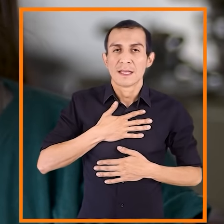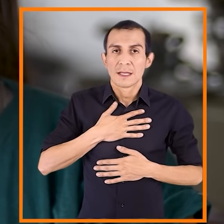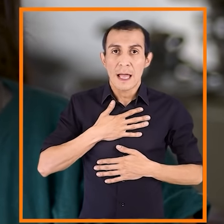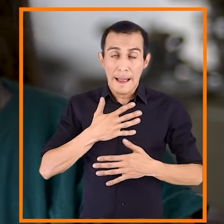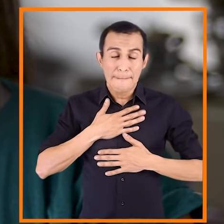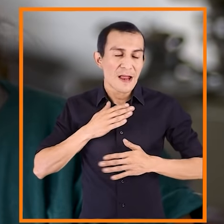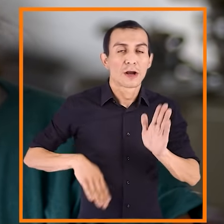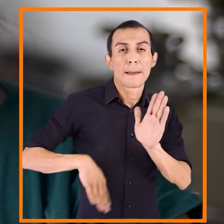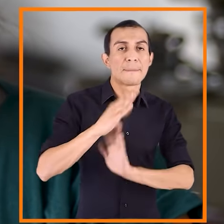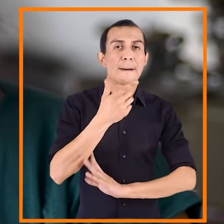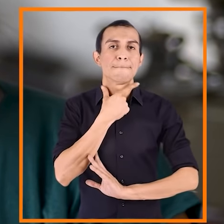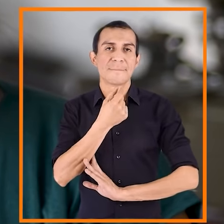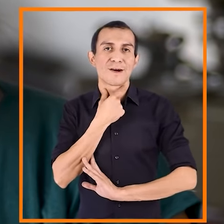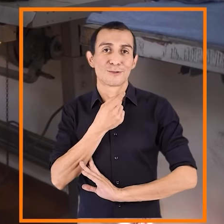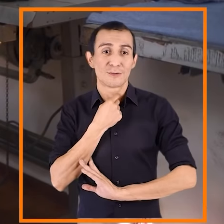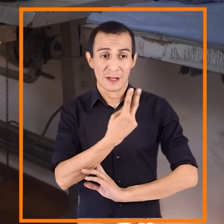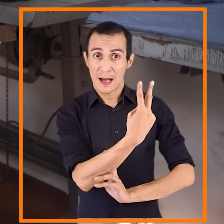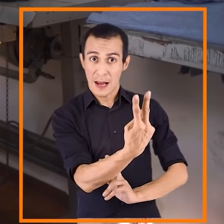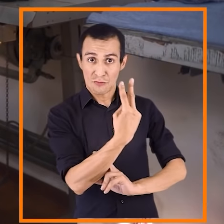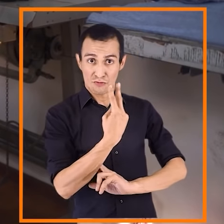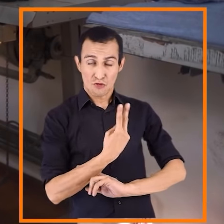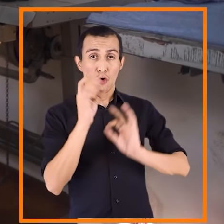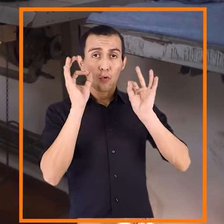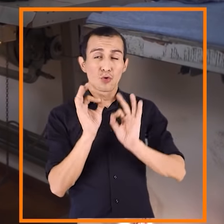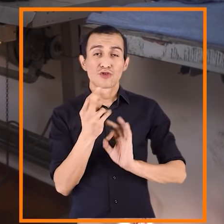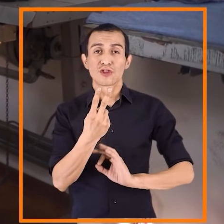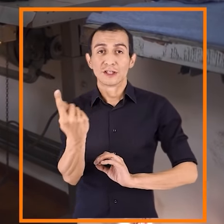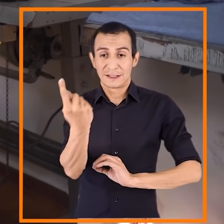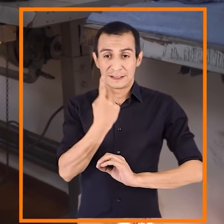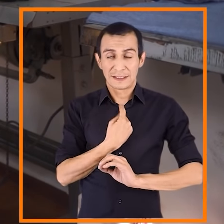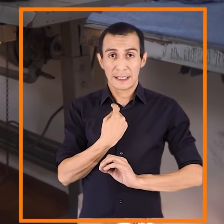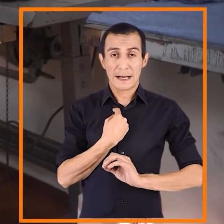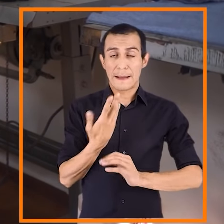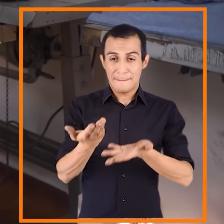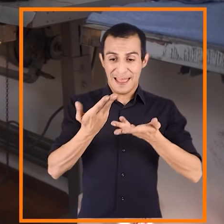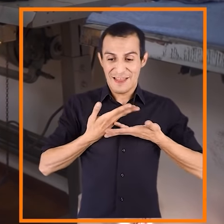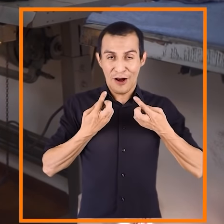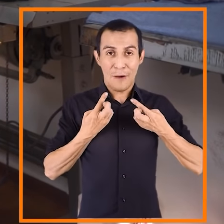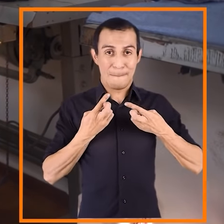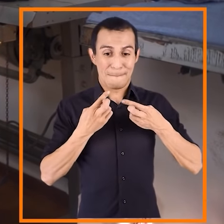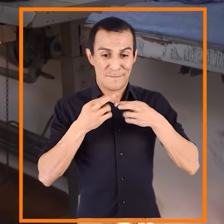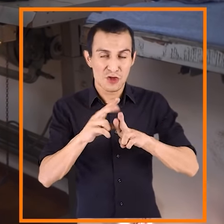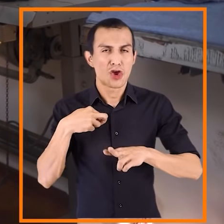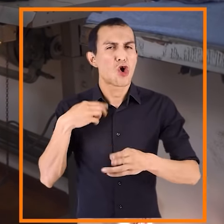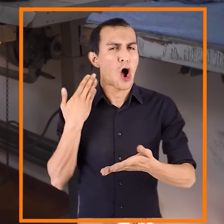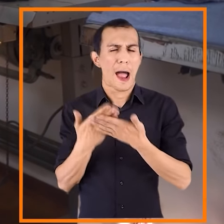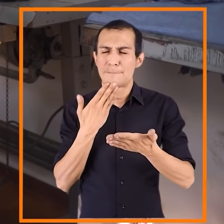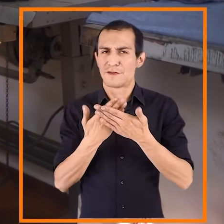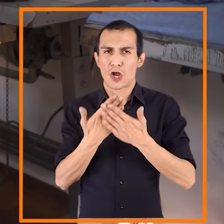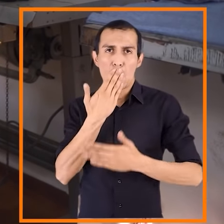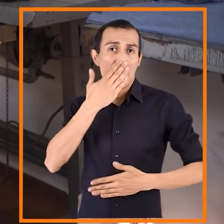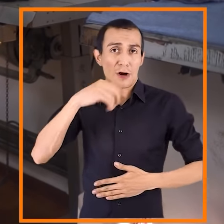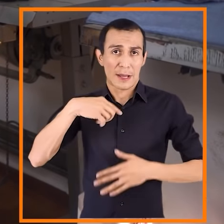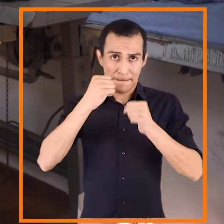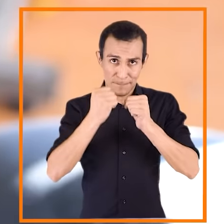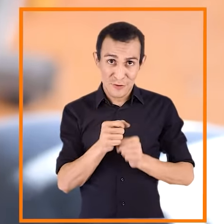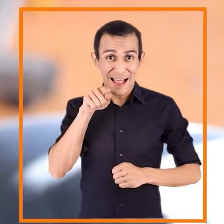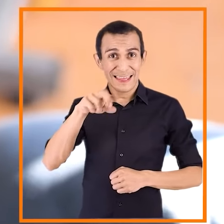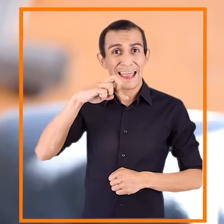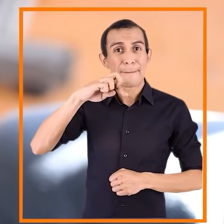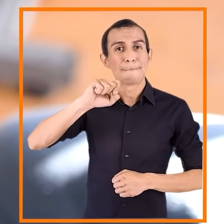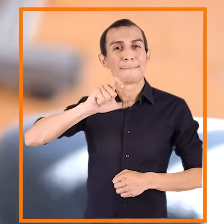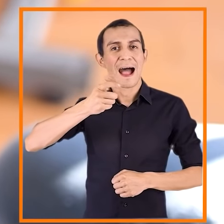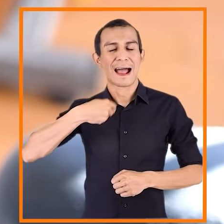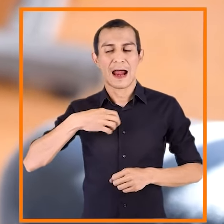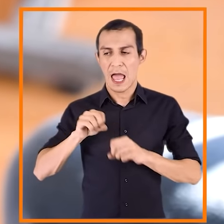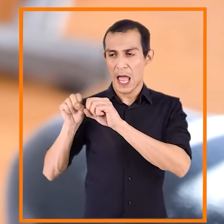que a mí lo que más me ha afectado. Y las chicas justo llegaron en el momento de y me dieron la oportunidad y yo la aproveché lo mejor que pude. Aquí